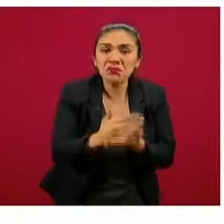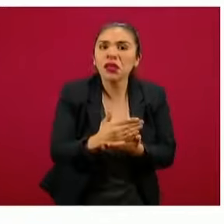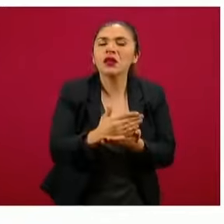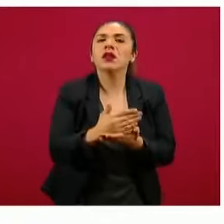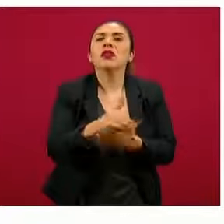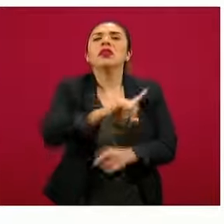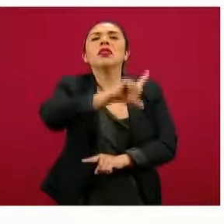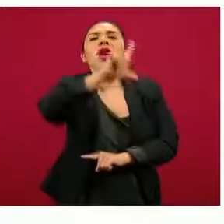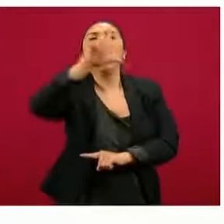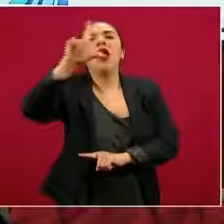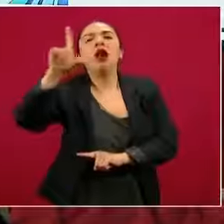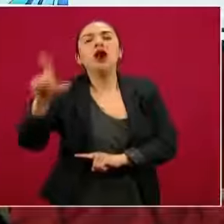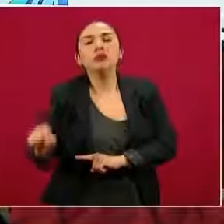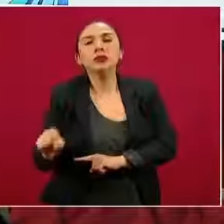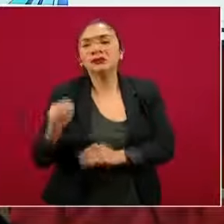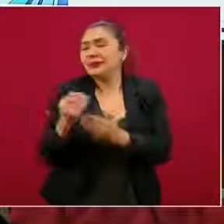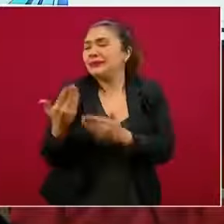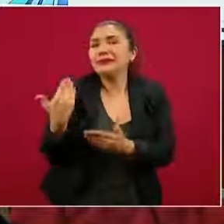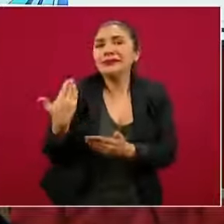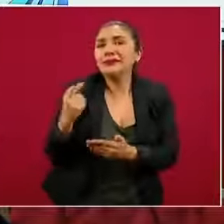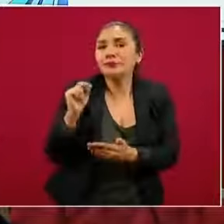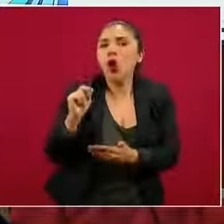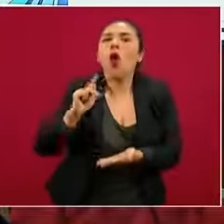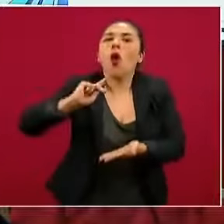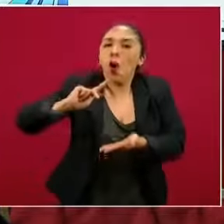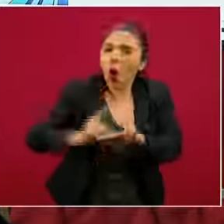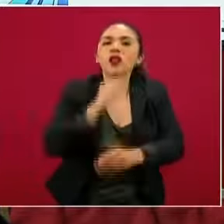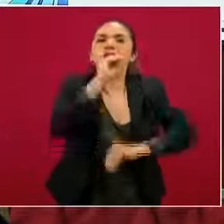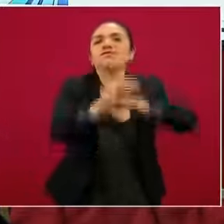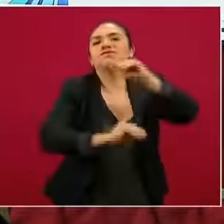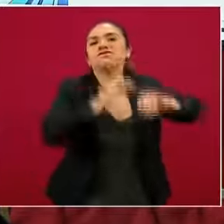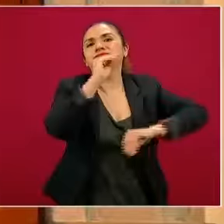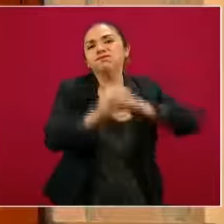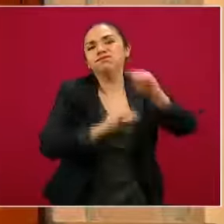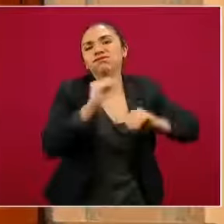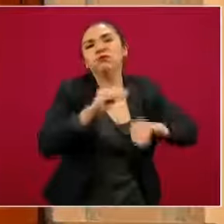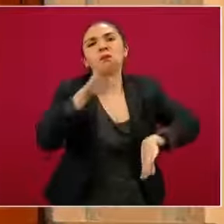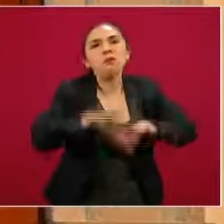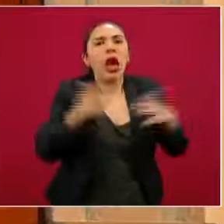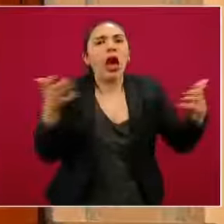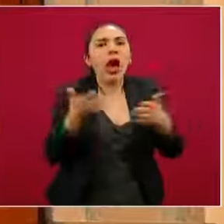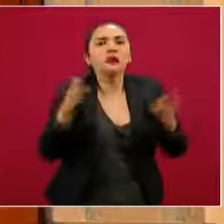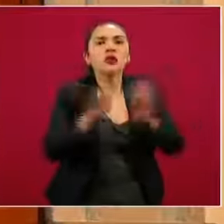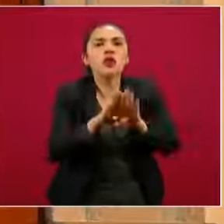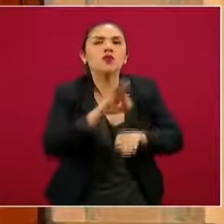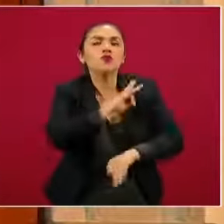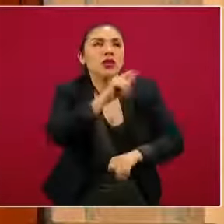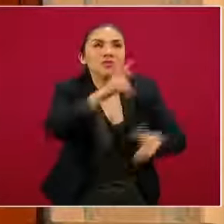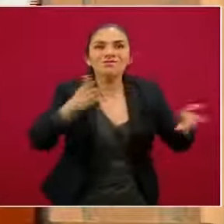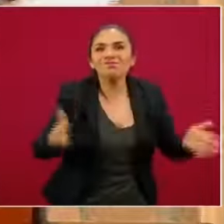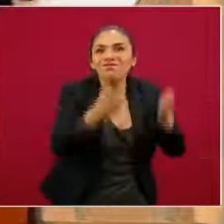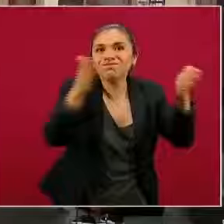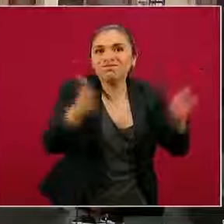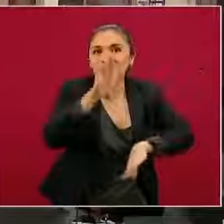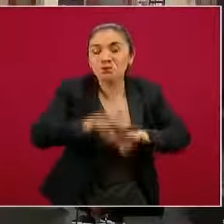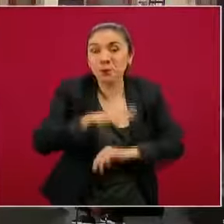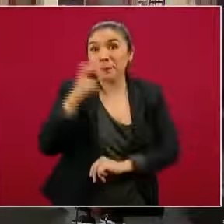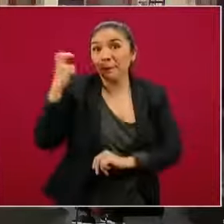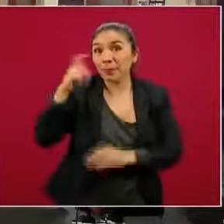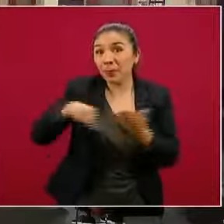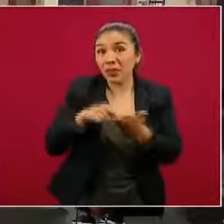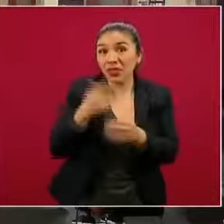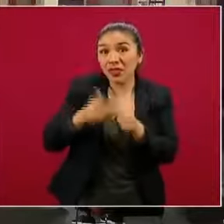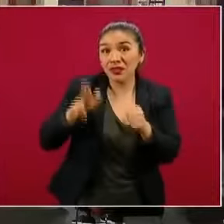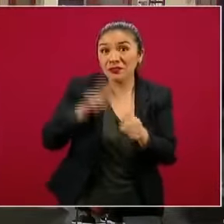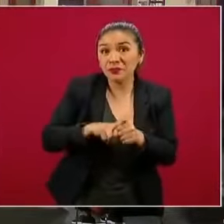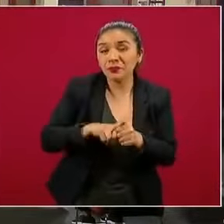después, hasta hace poco, se retomó la obra, se tomaron varias acciones para poderlo echar a andar. Este hospital, que